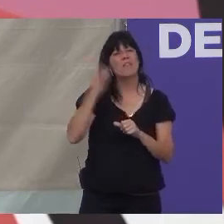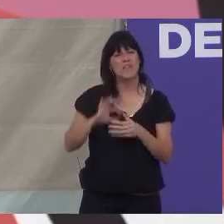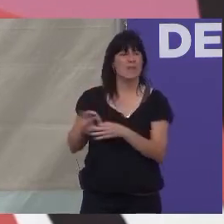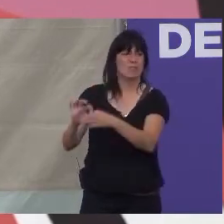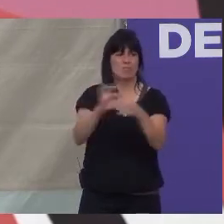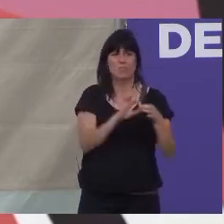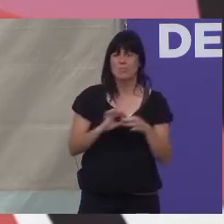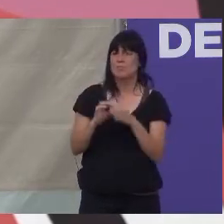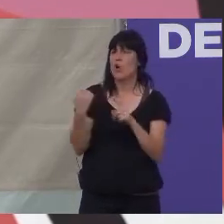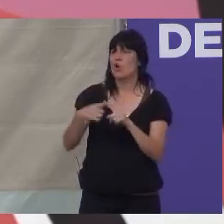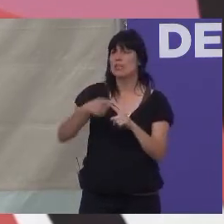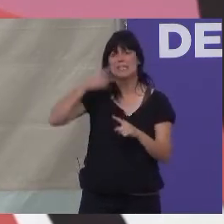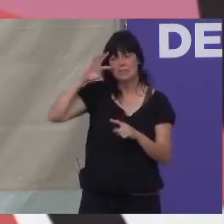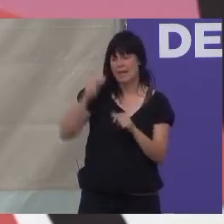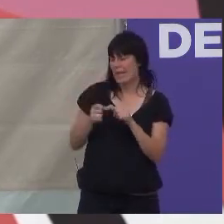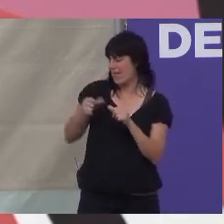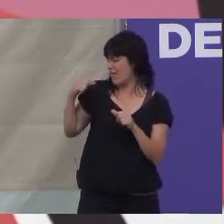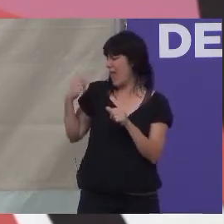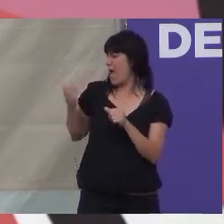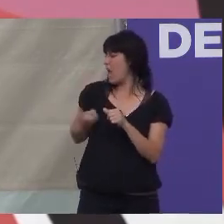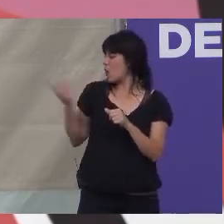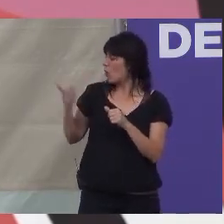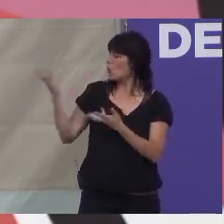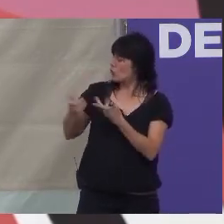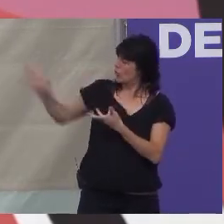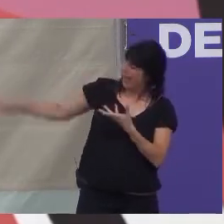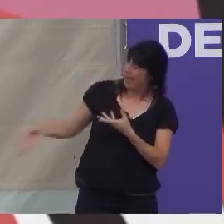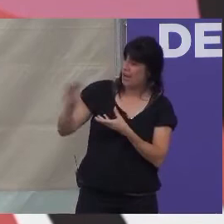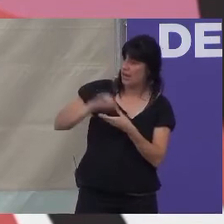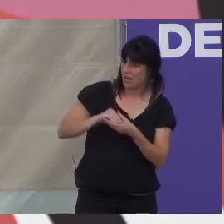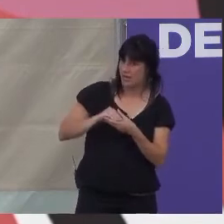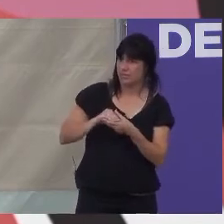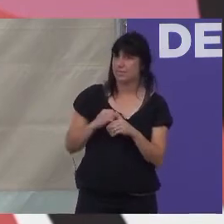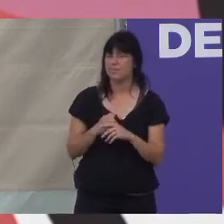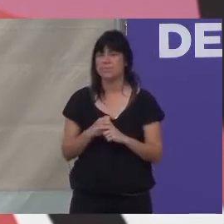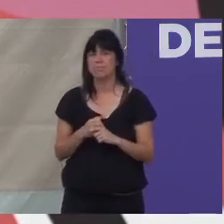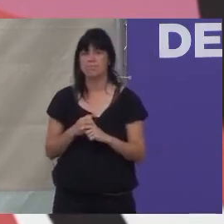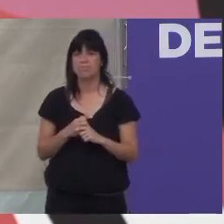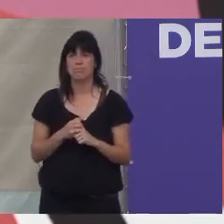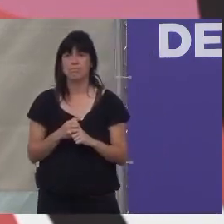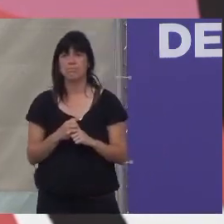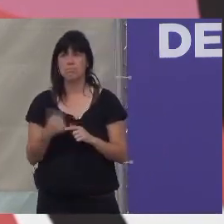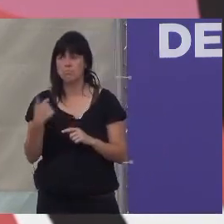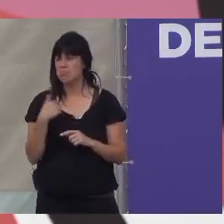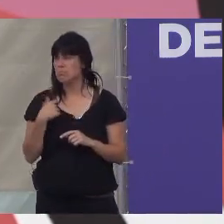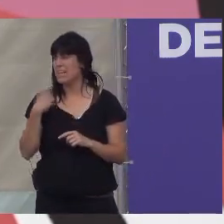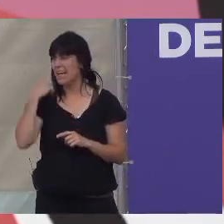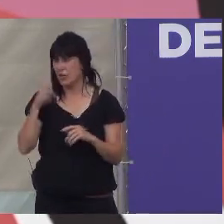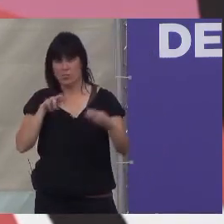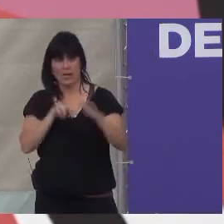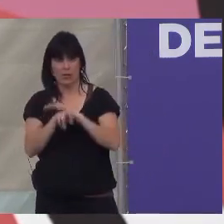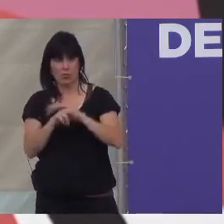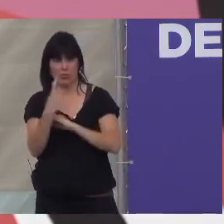podemos tener, la experiencia que tenemos algunos y en la trayectoria que se puede tener. Yo pienso que hace falta medios, hace